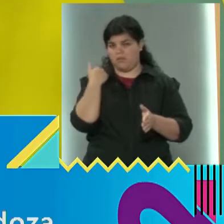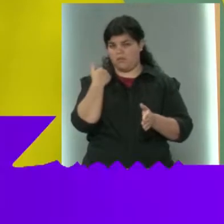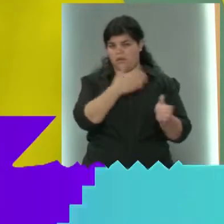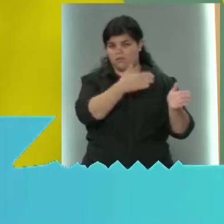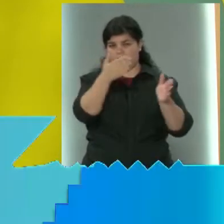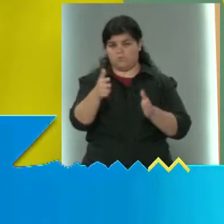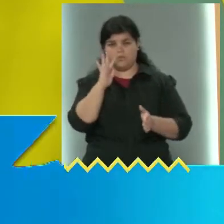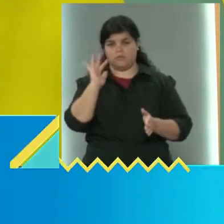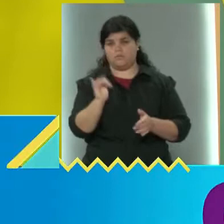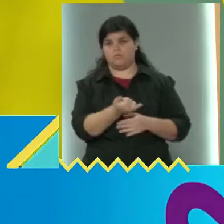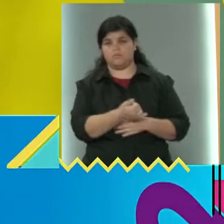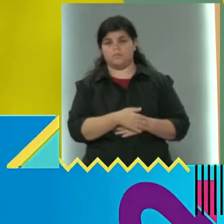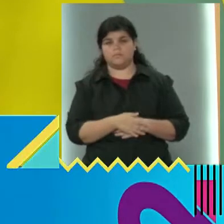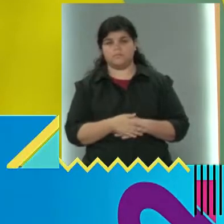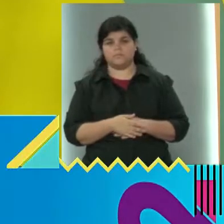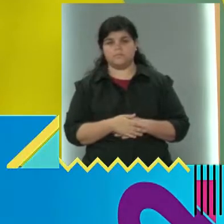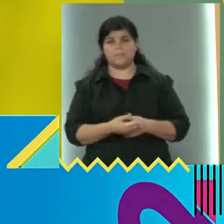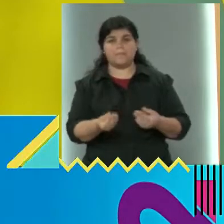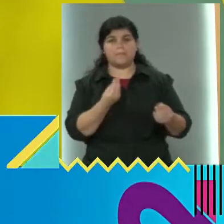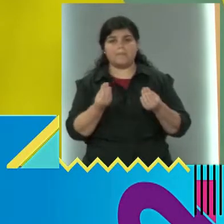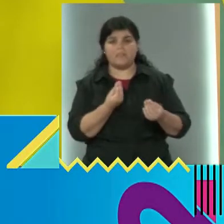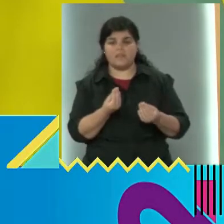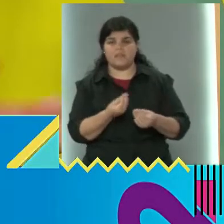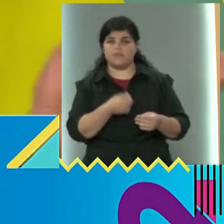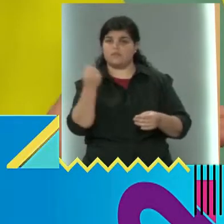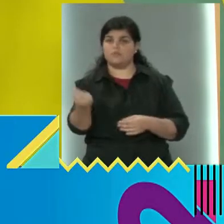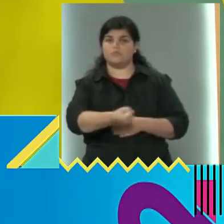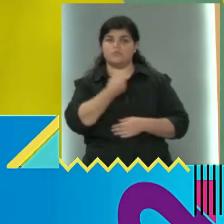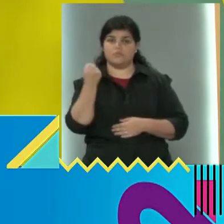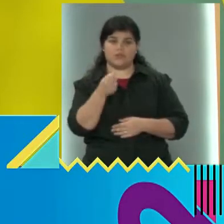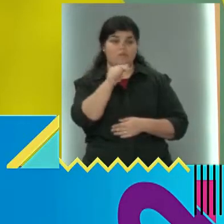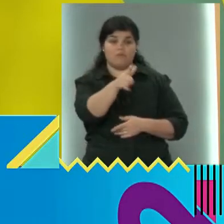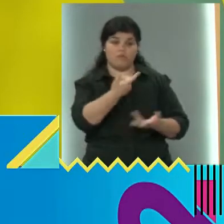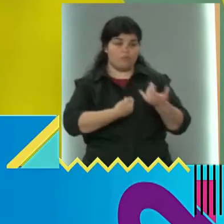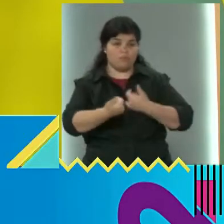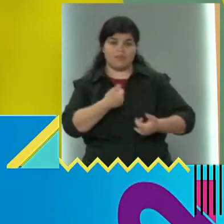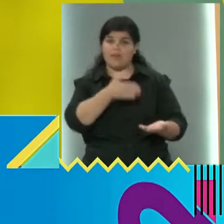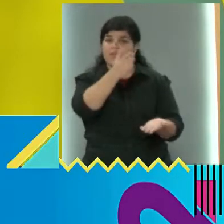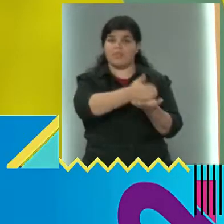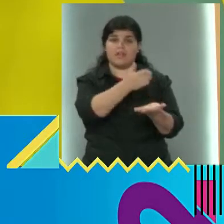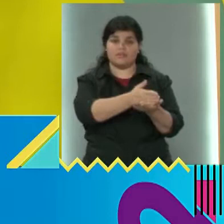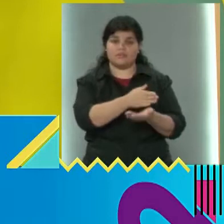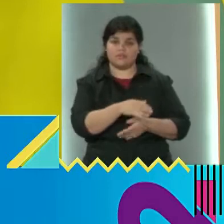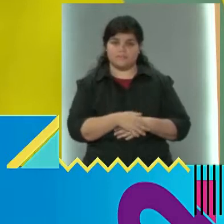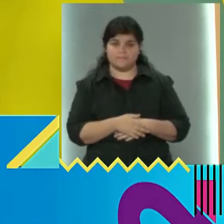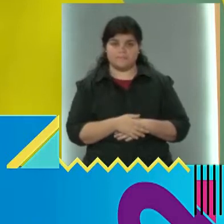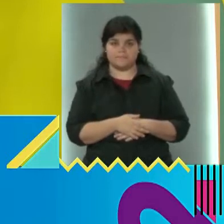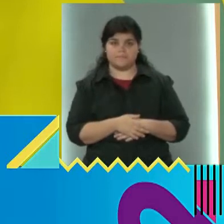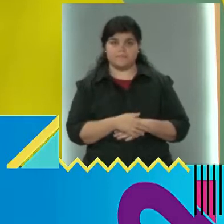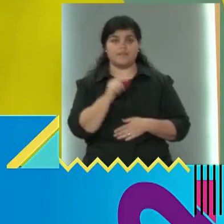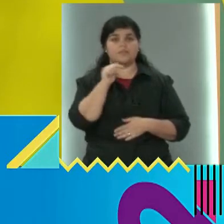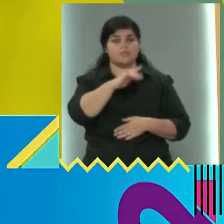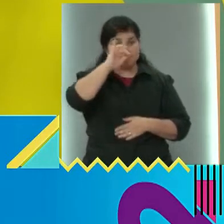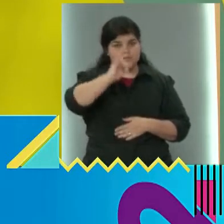fundamentalmente, la importancia de lo que es, vos bien lo decías, es un derecho. Bien. Entonces tendría